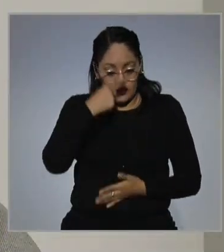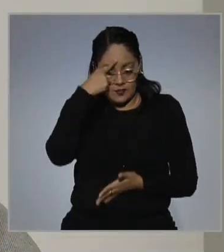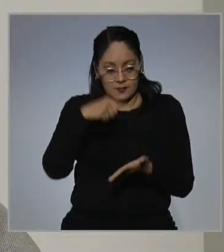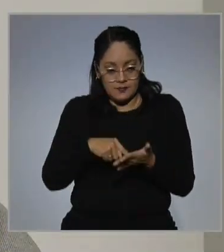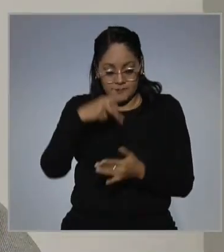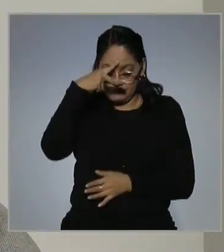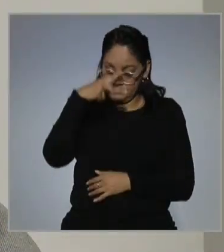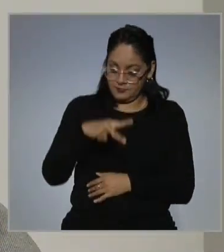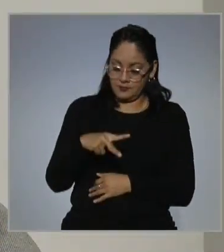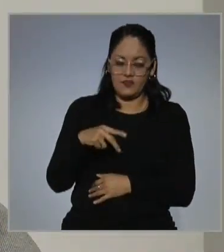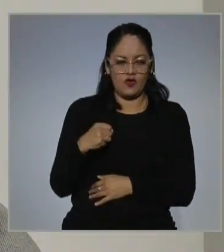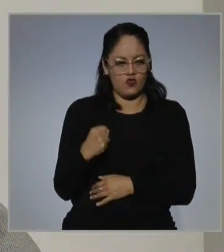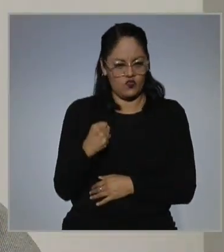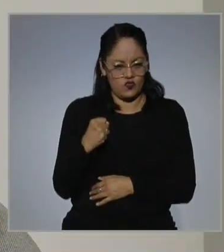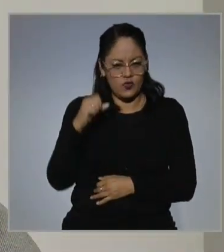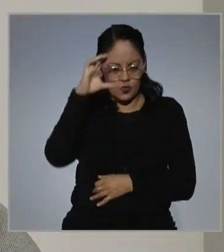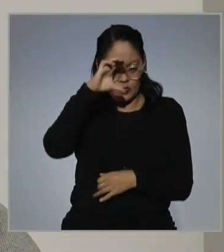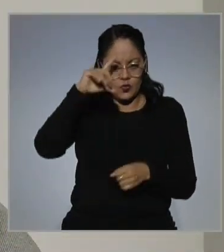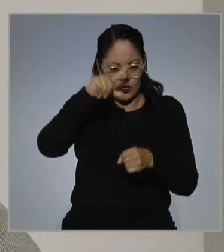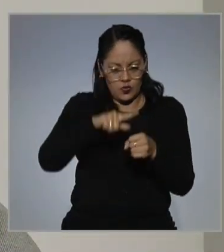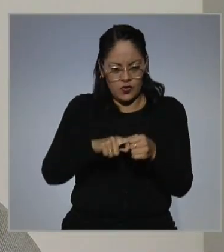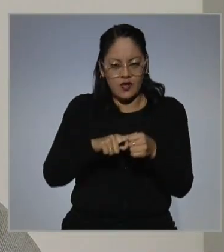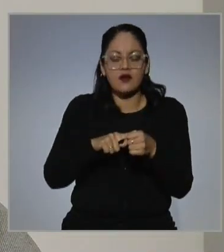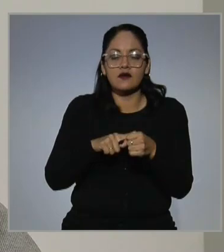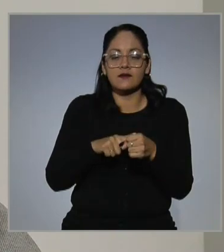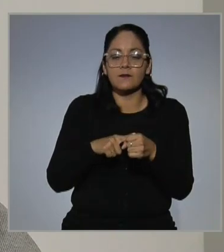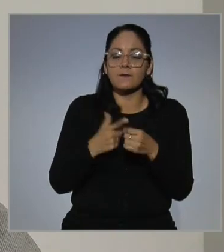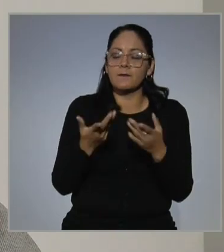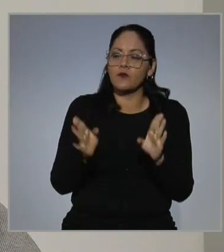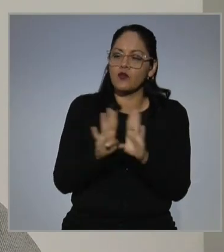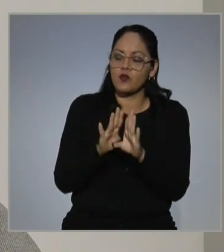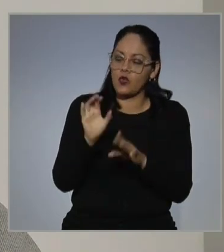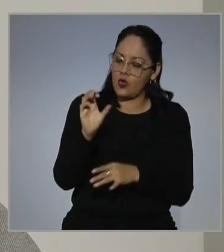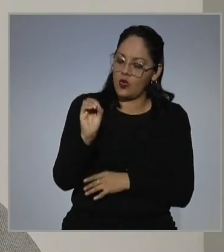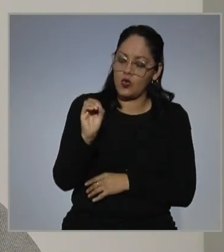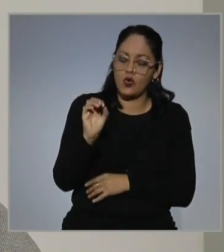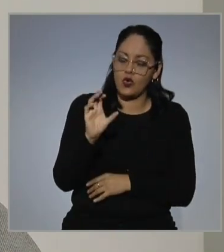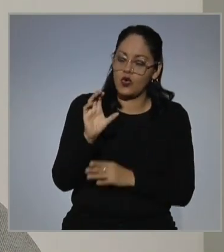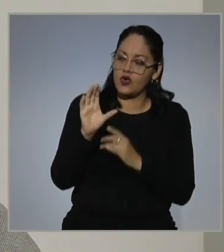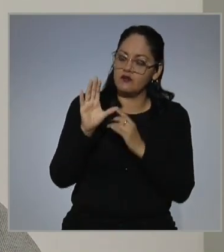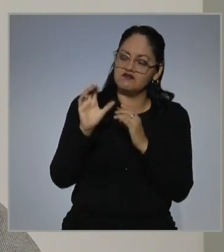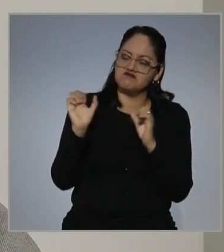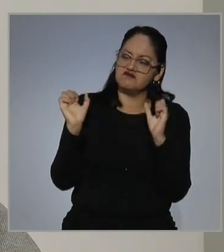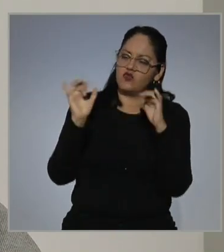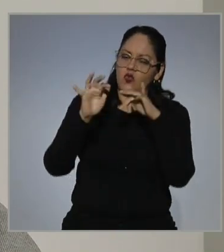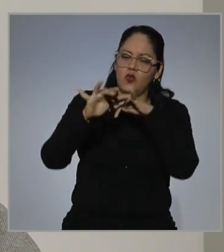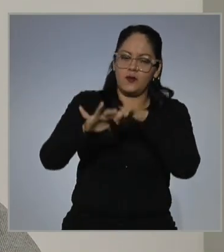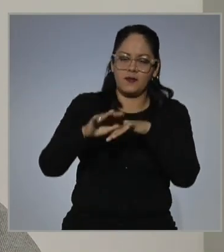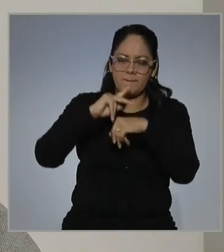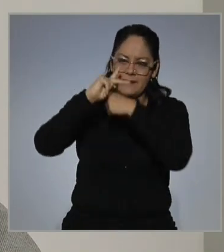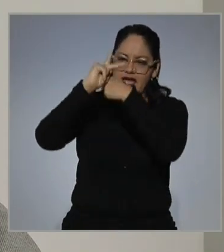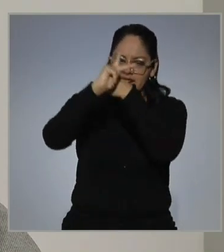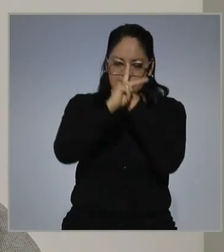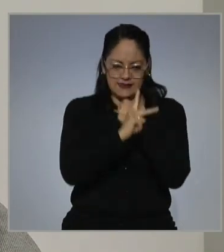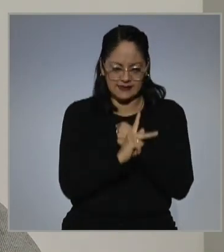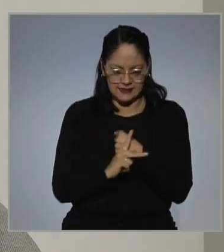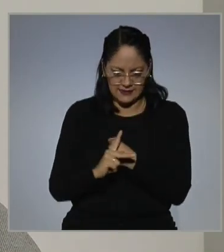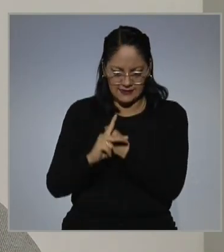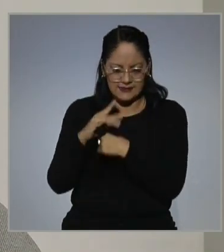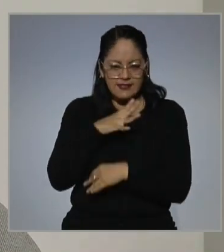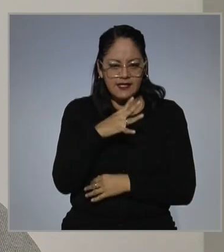que México es una potencia cultural en el concierto de las naciones. es reconocida la